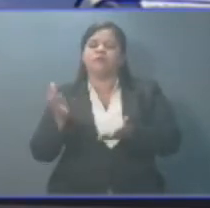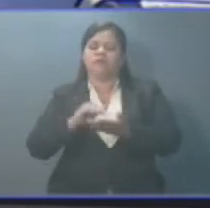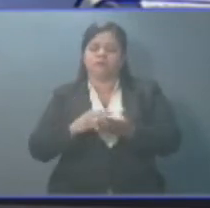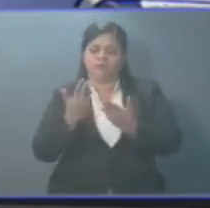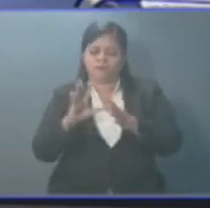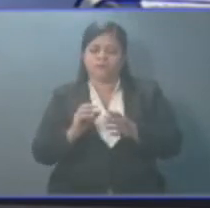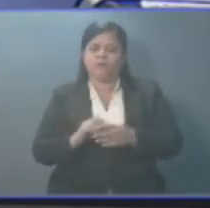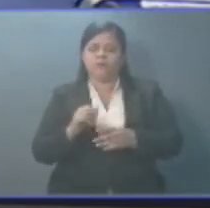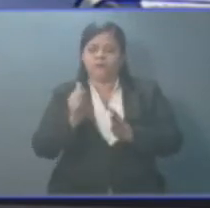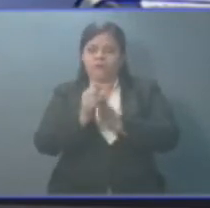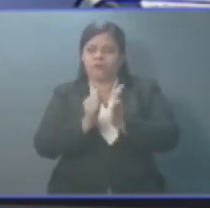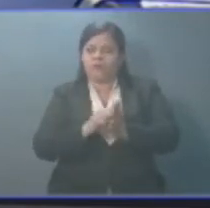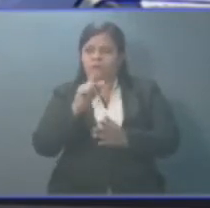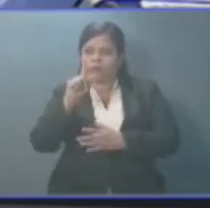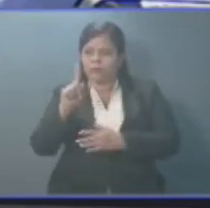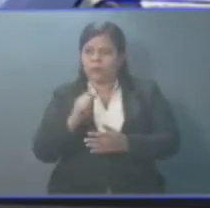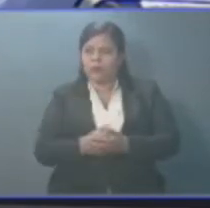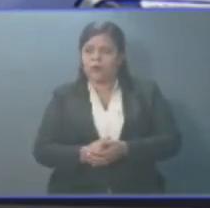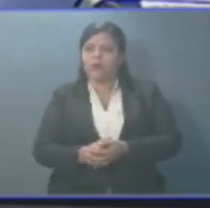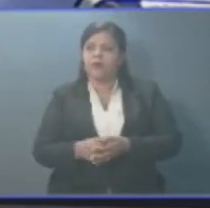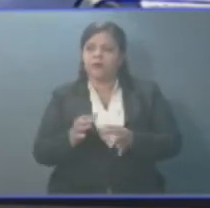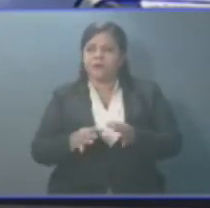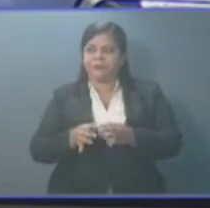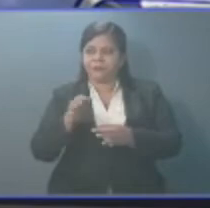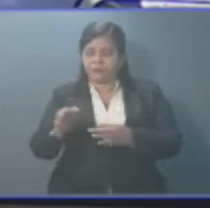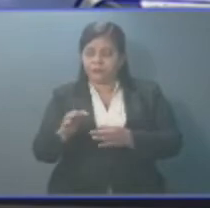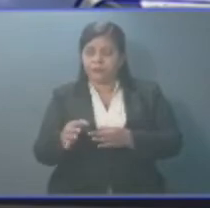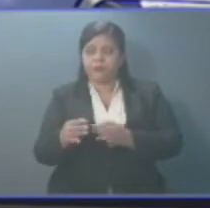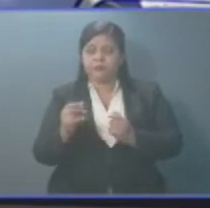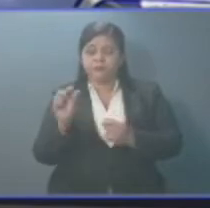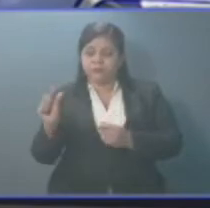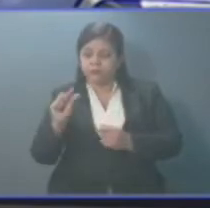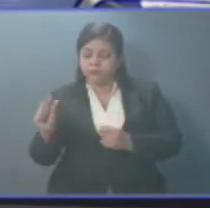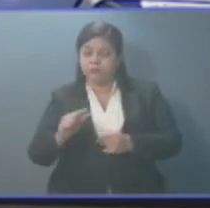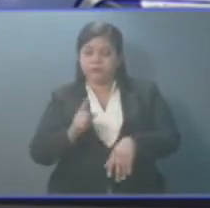Artículo 1. Prorrógase las credenciales por un